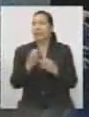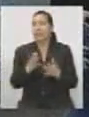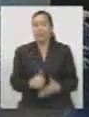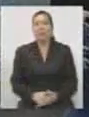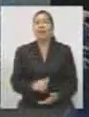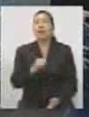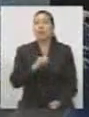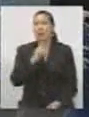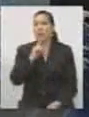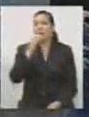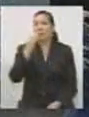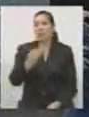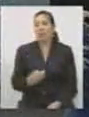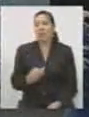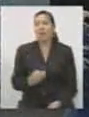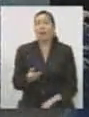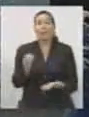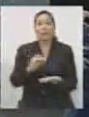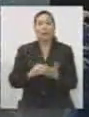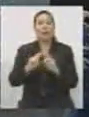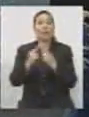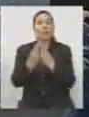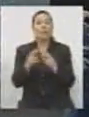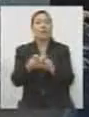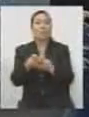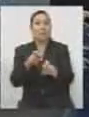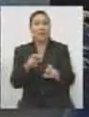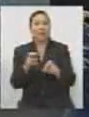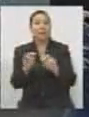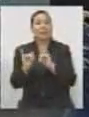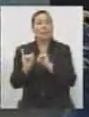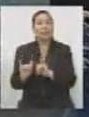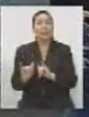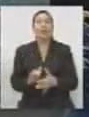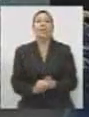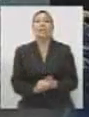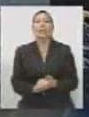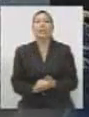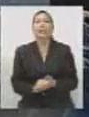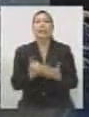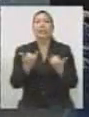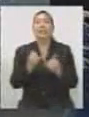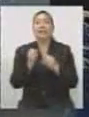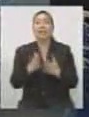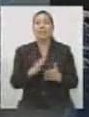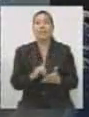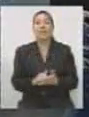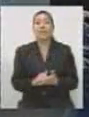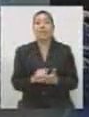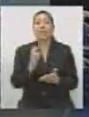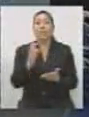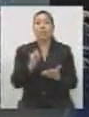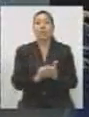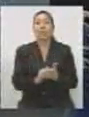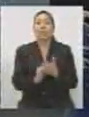sentencia. Yo estoy seguro que una vez reunido el Pleno, dejará sin efecto esta sentencia y creo